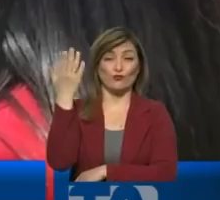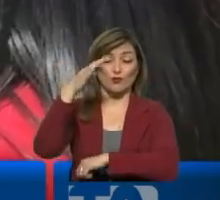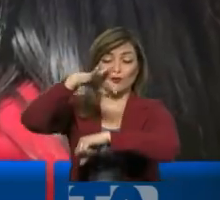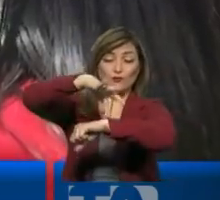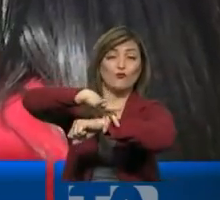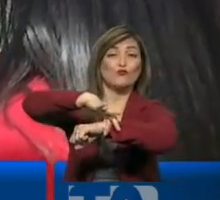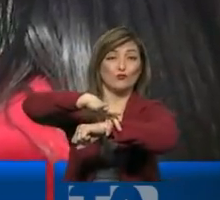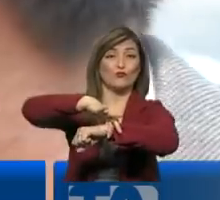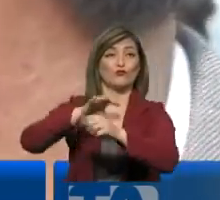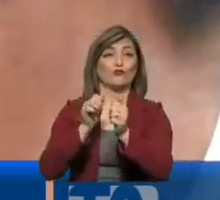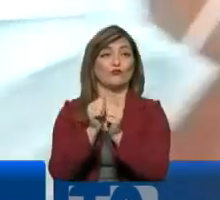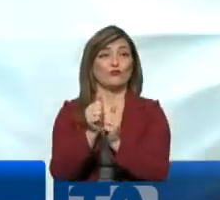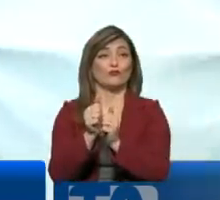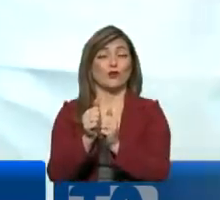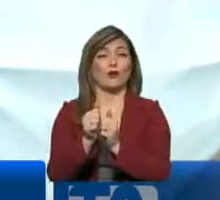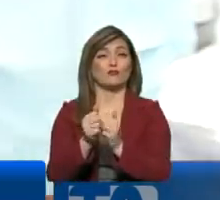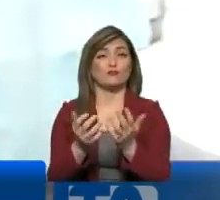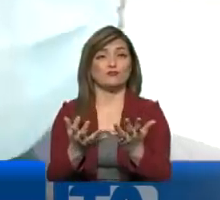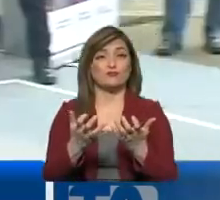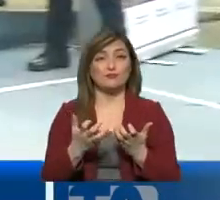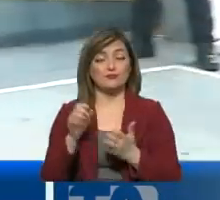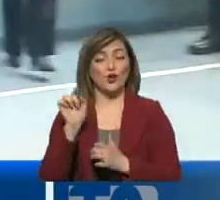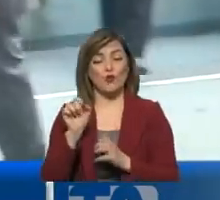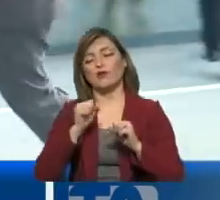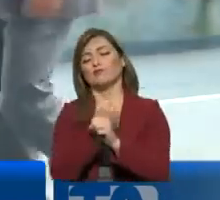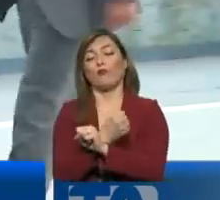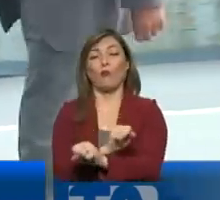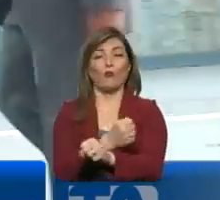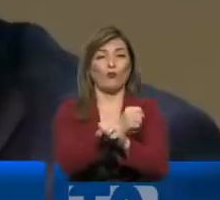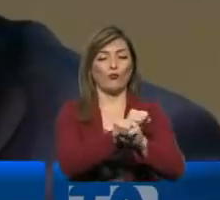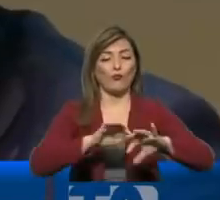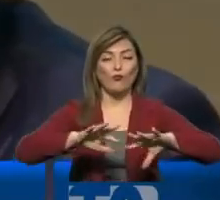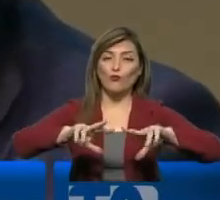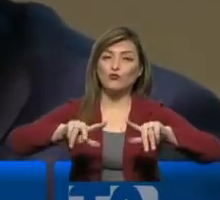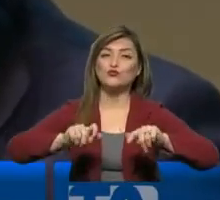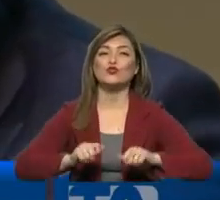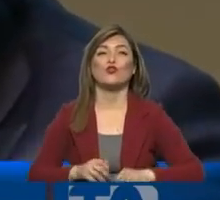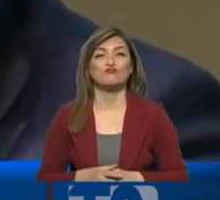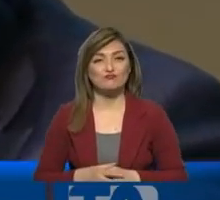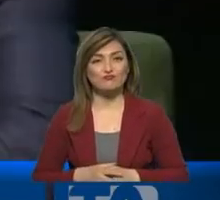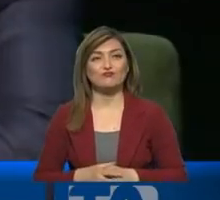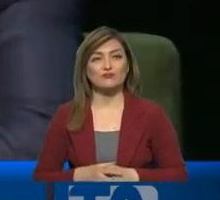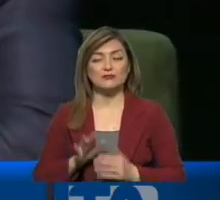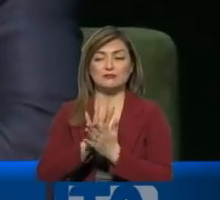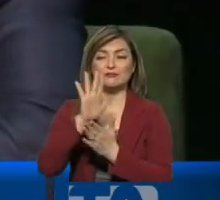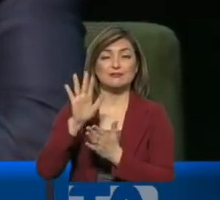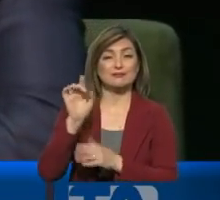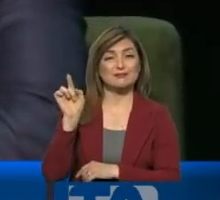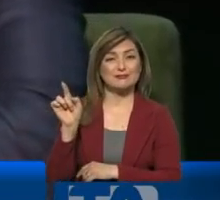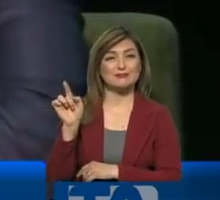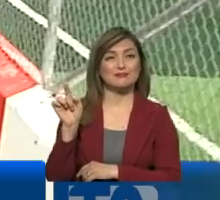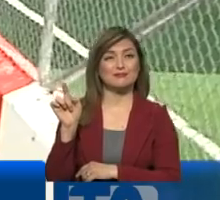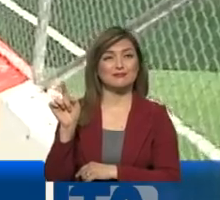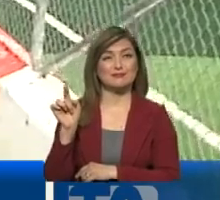electrónico, han transcurrido en su intento por demostrar que puede defenderse de los actos de corrupción, señalamientos y cuestionamientos